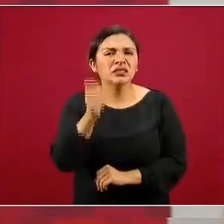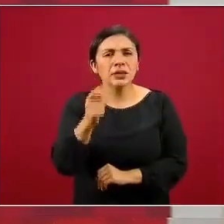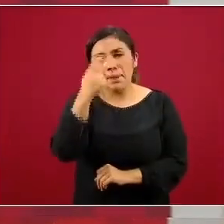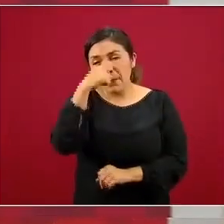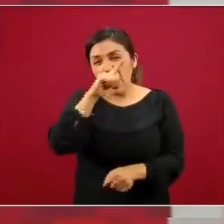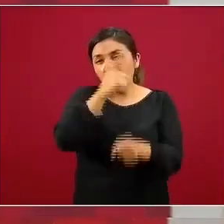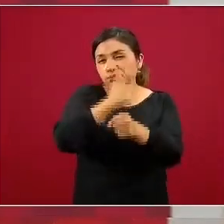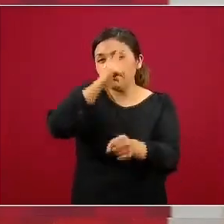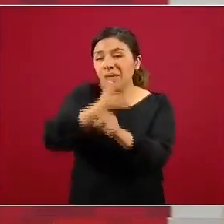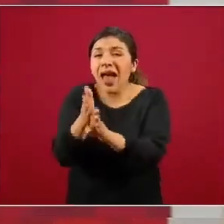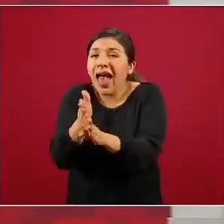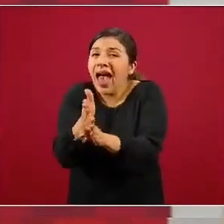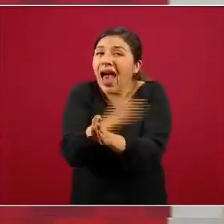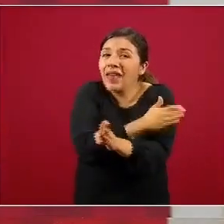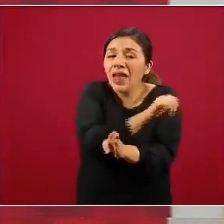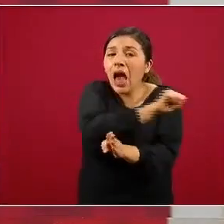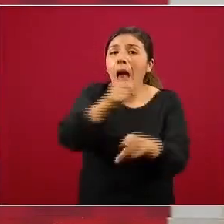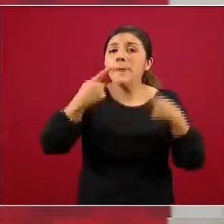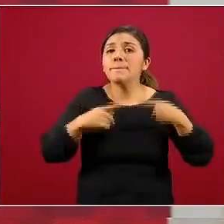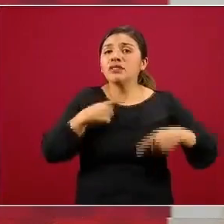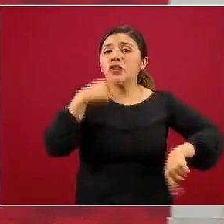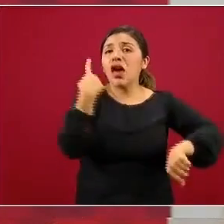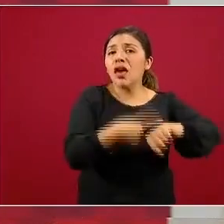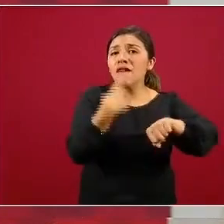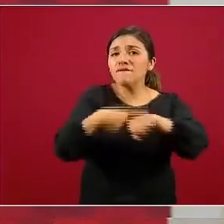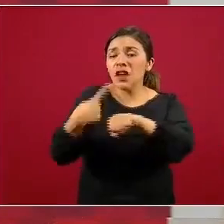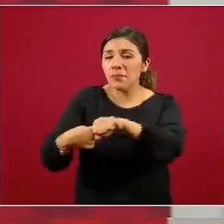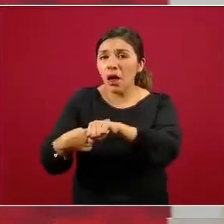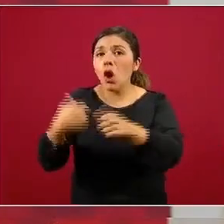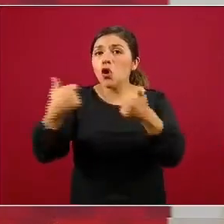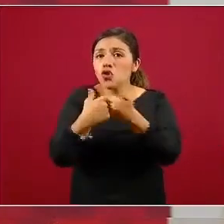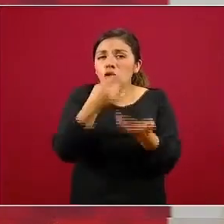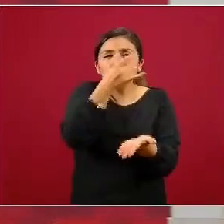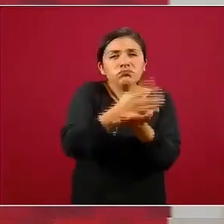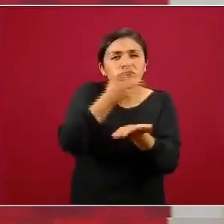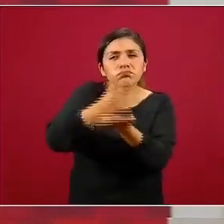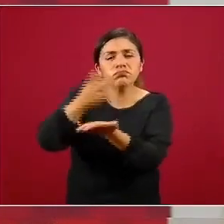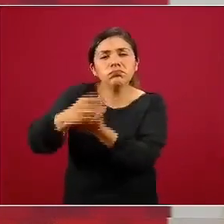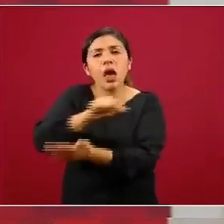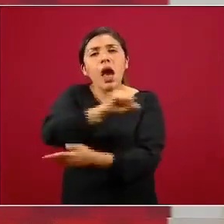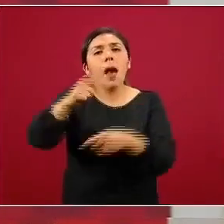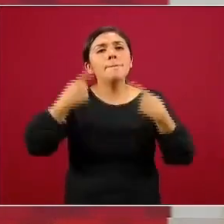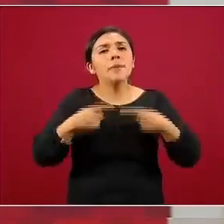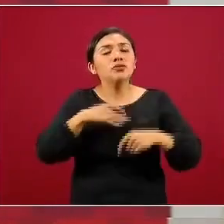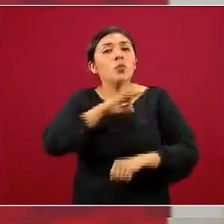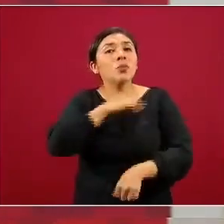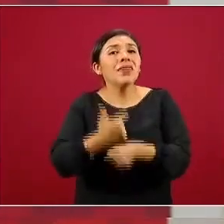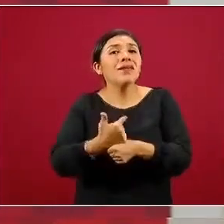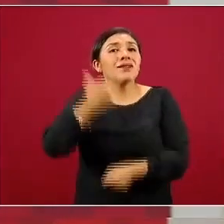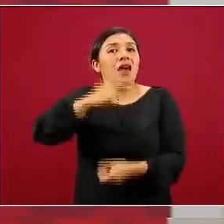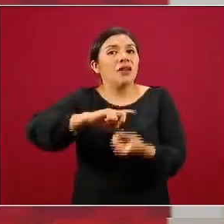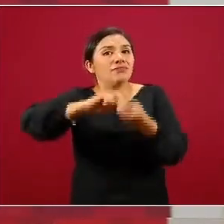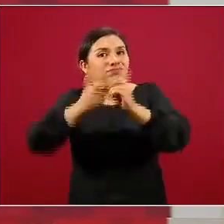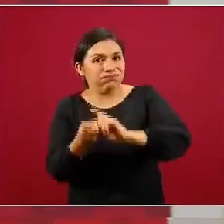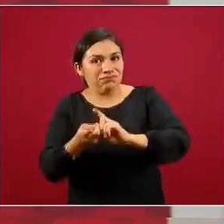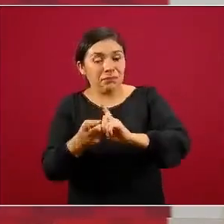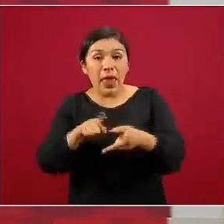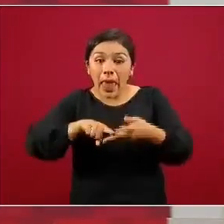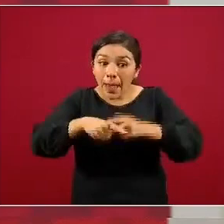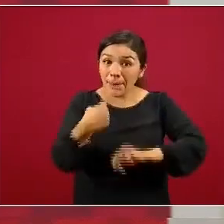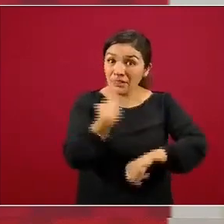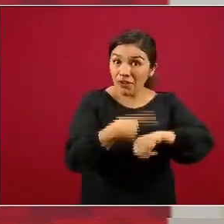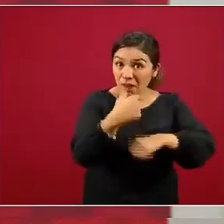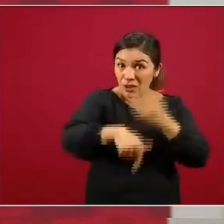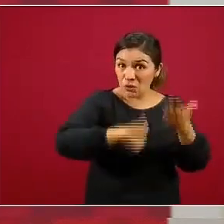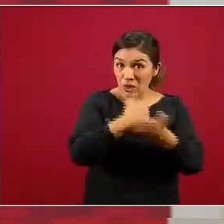la detección temprana de personas enfermas con la identificación de personas que estén en riesgo. Desde el inicio de la epidemia,